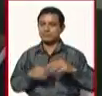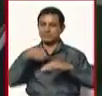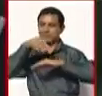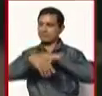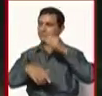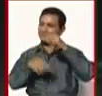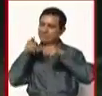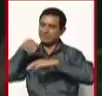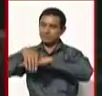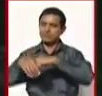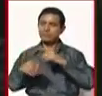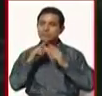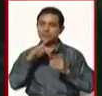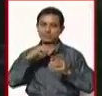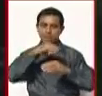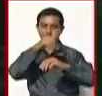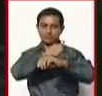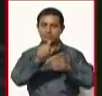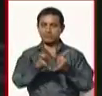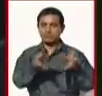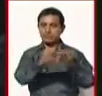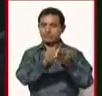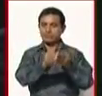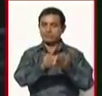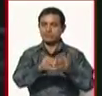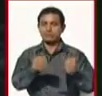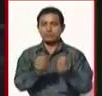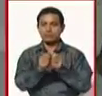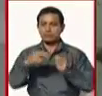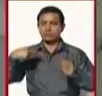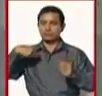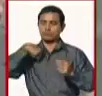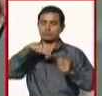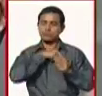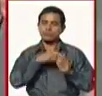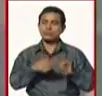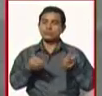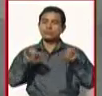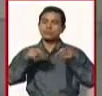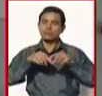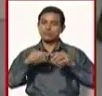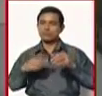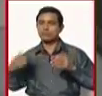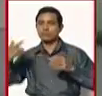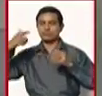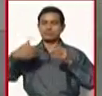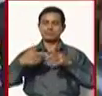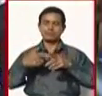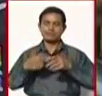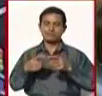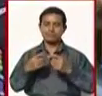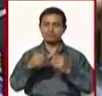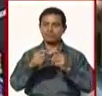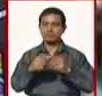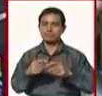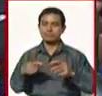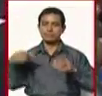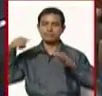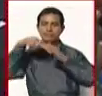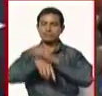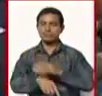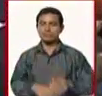noche estaba en la reunión con nosotros cuando hubo ese atentado. Es